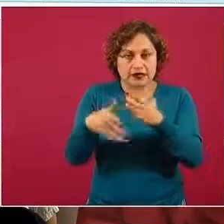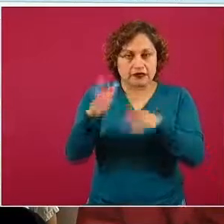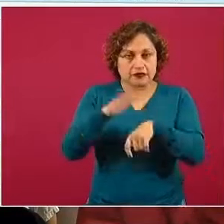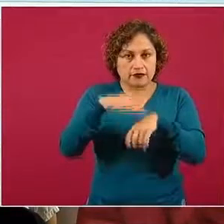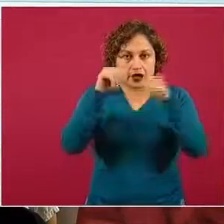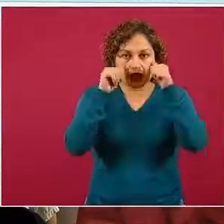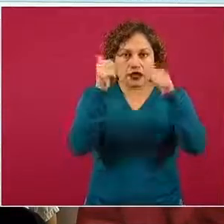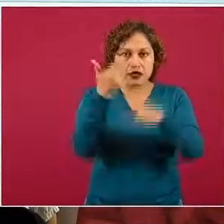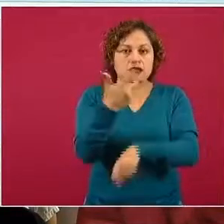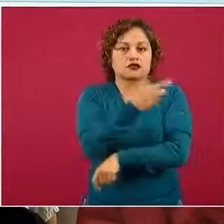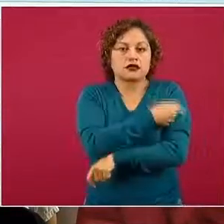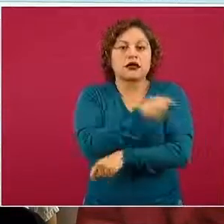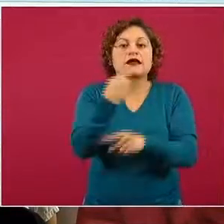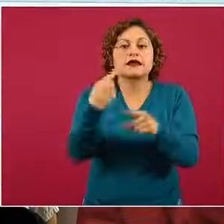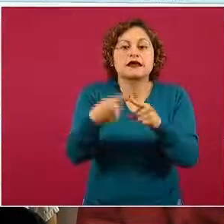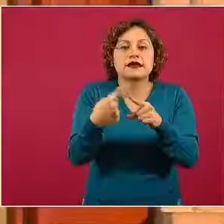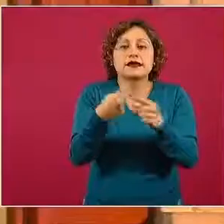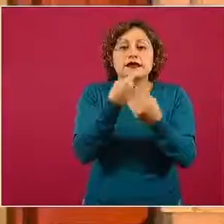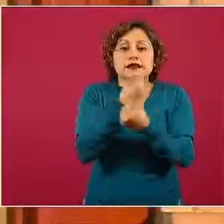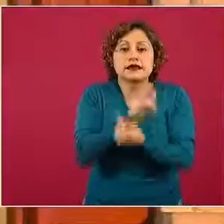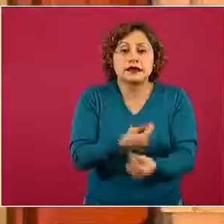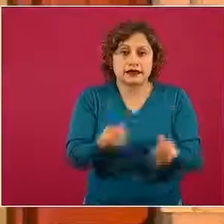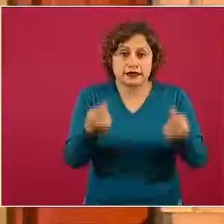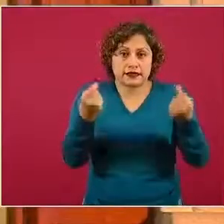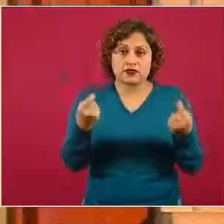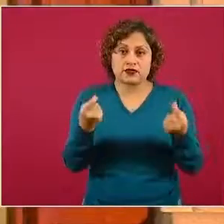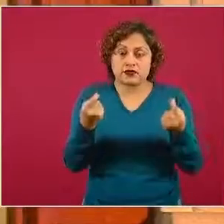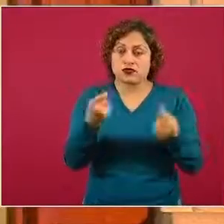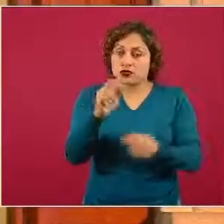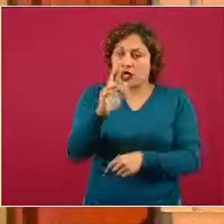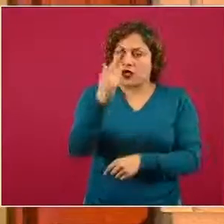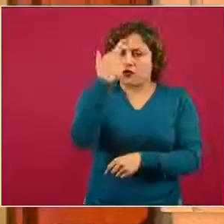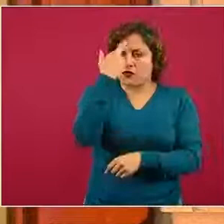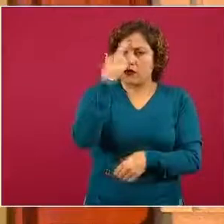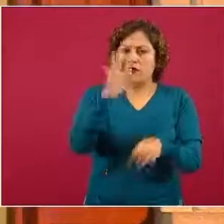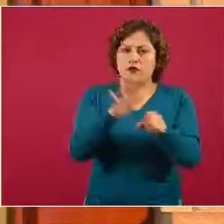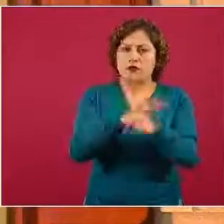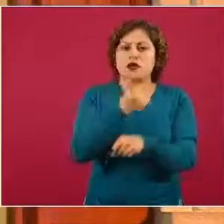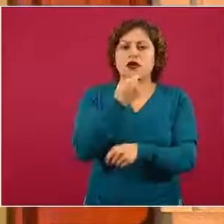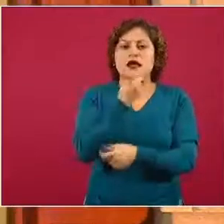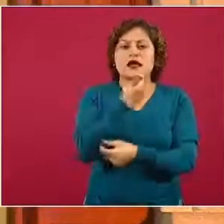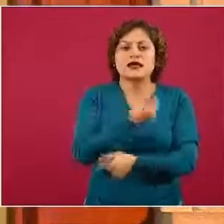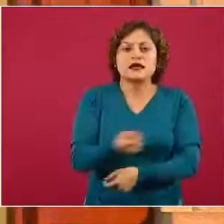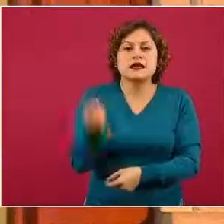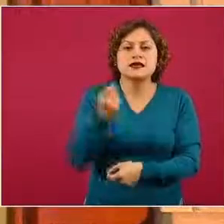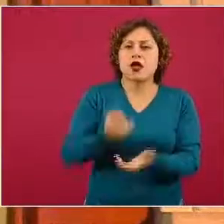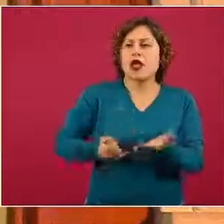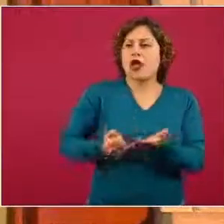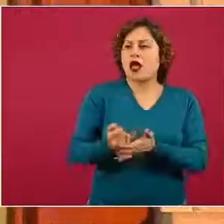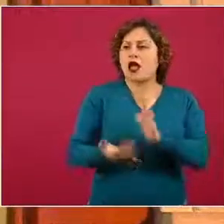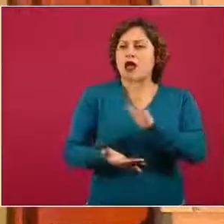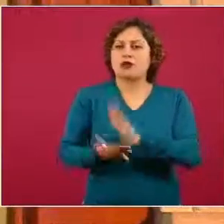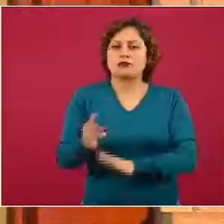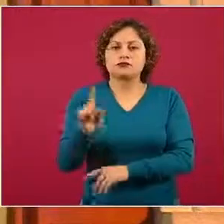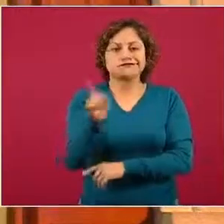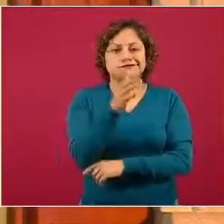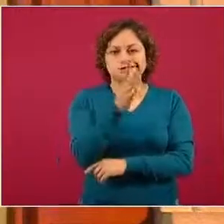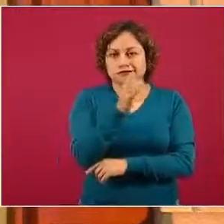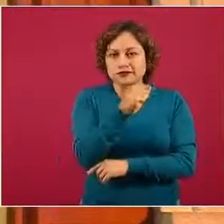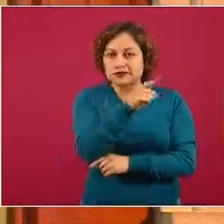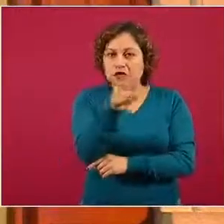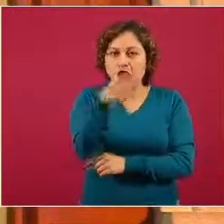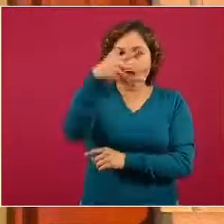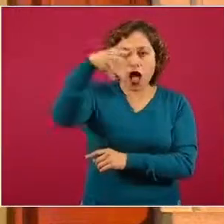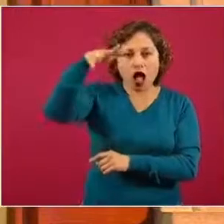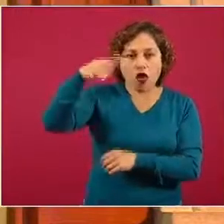56%, que son los pequeñines, porque recordemos que ellos no pueden acudir por sí mismos ni pueden tomar la decisión de ir a una unidad de